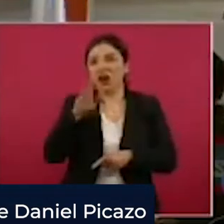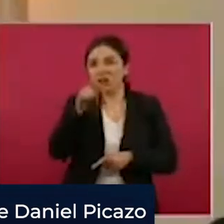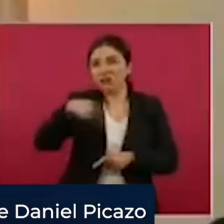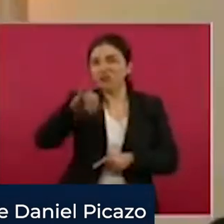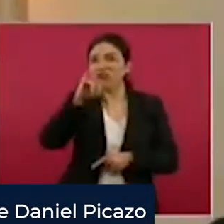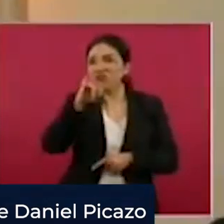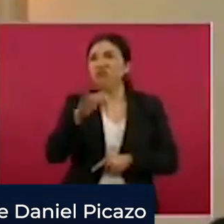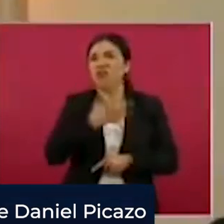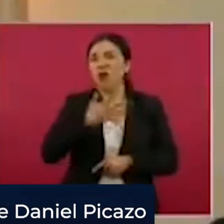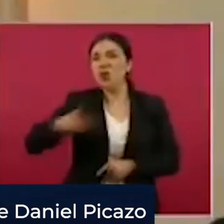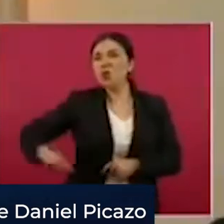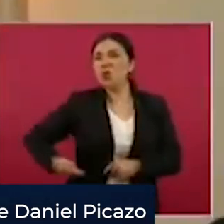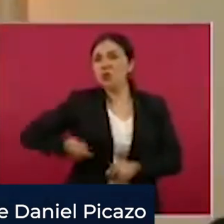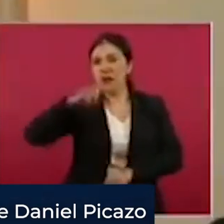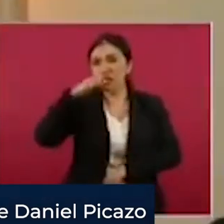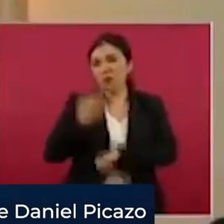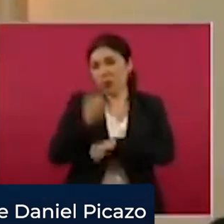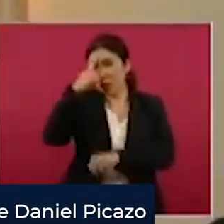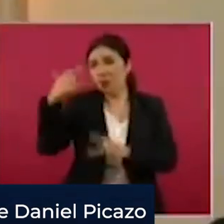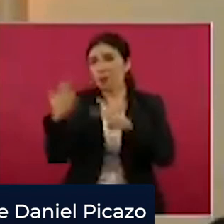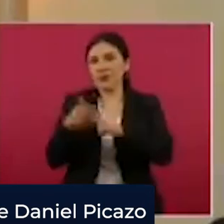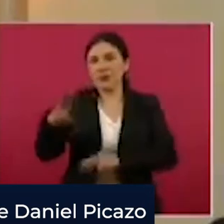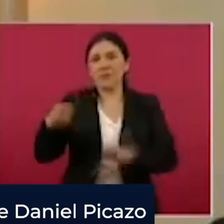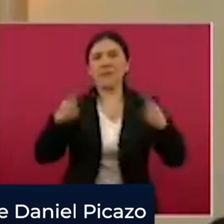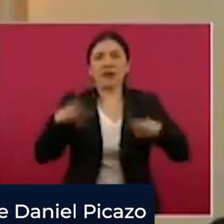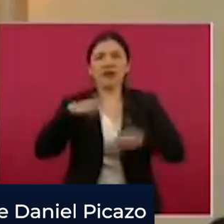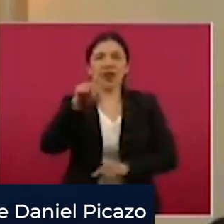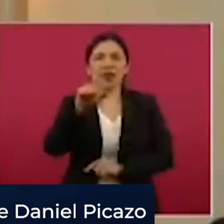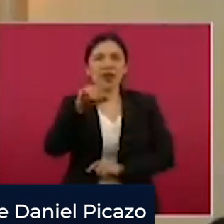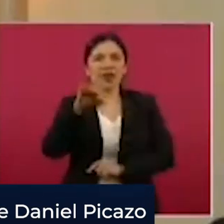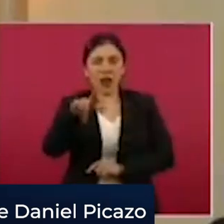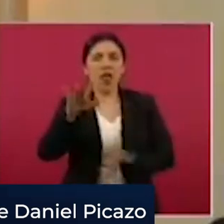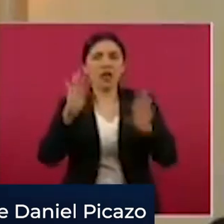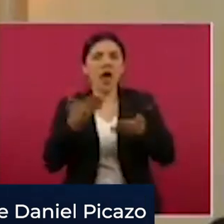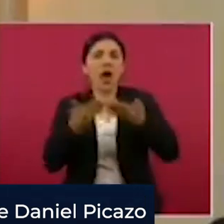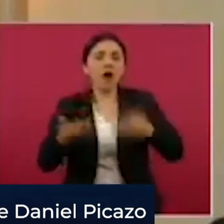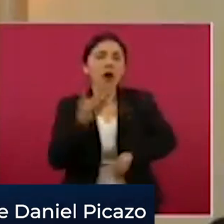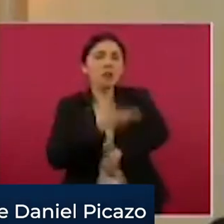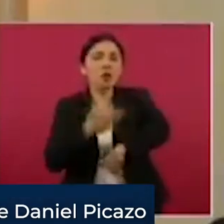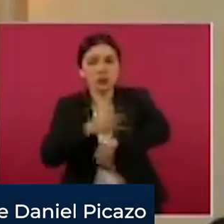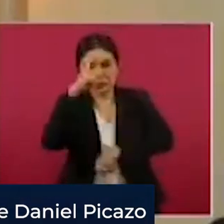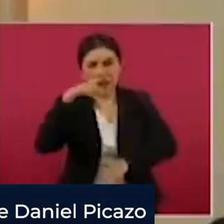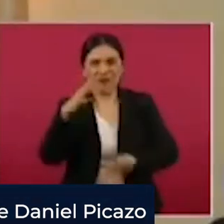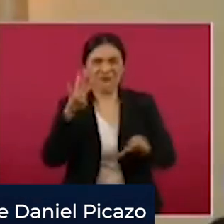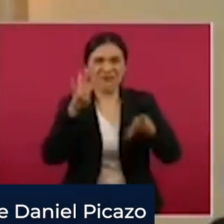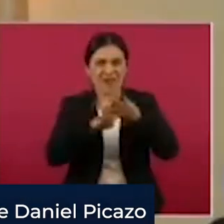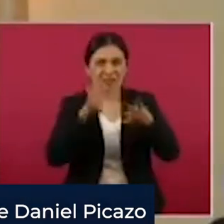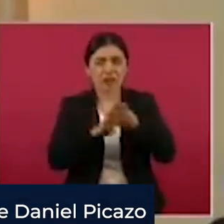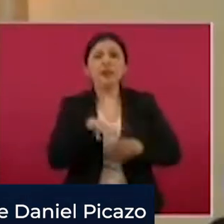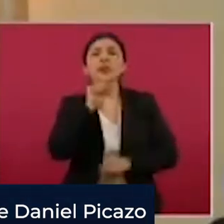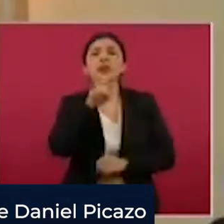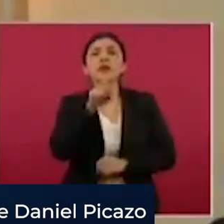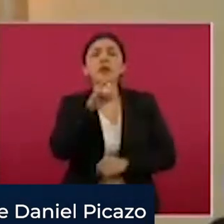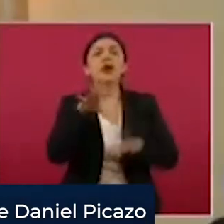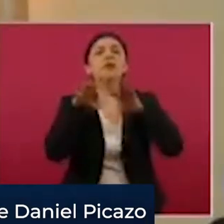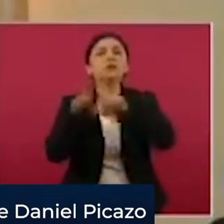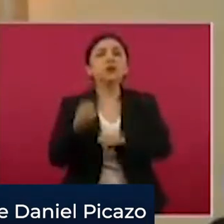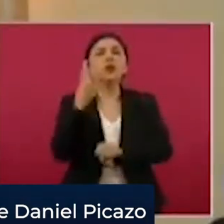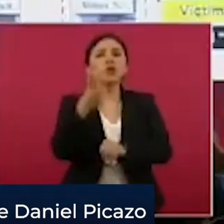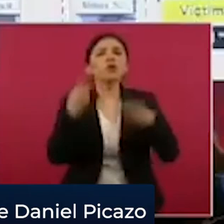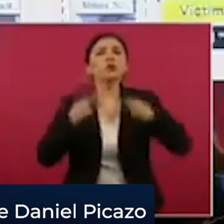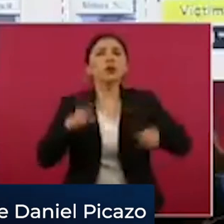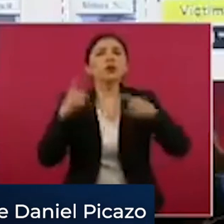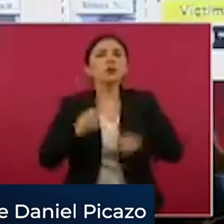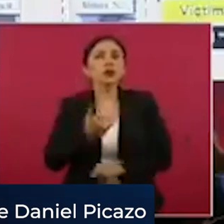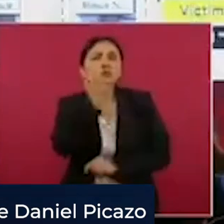del abogado Daniel Picasso, quien se desempeñaba como asesor del Partido Acción Nacional en la Cámara de Diputados y quien perdió la vida